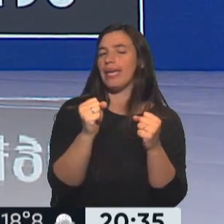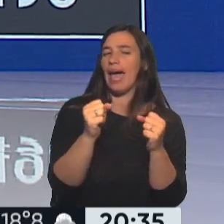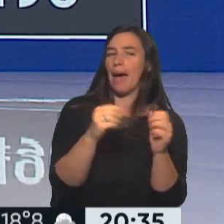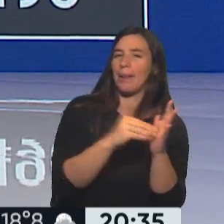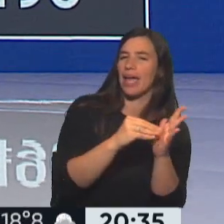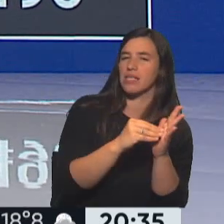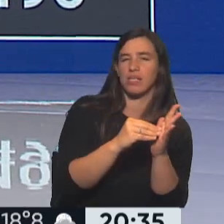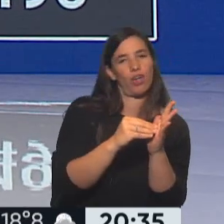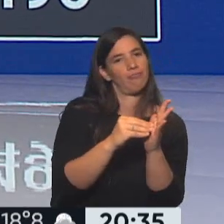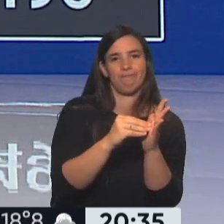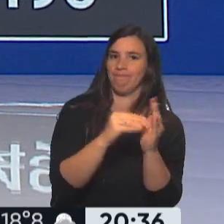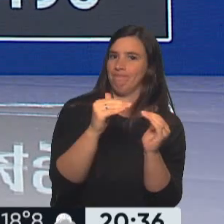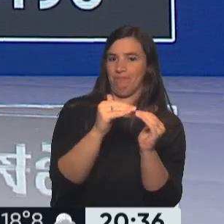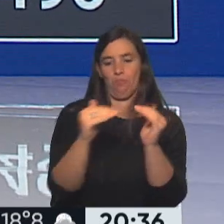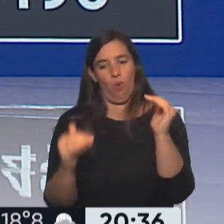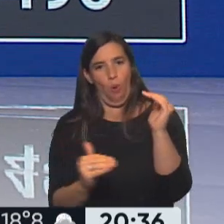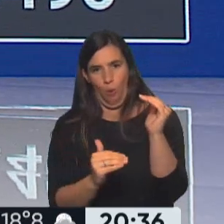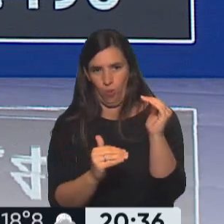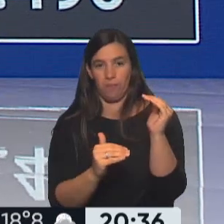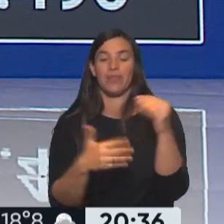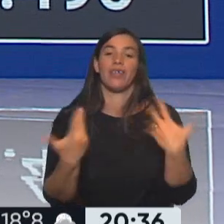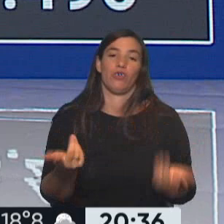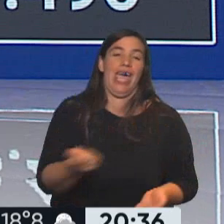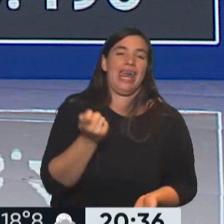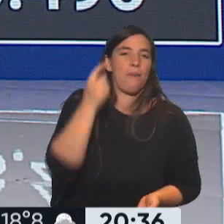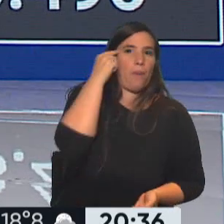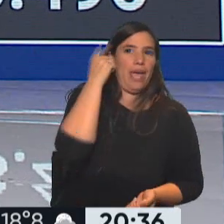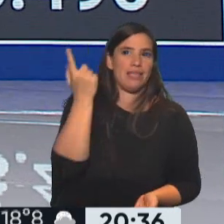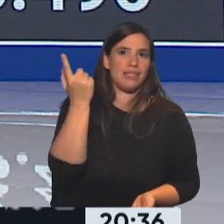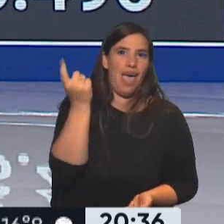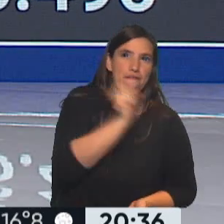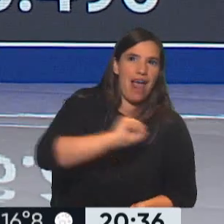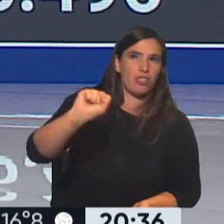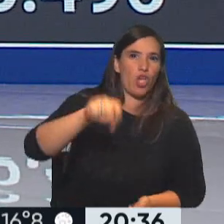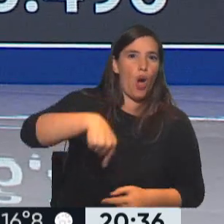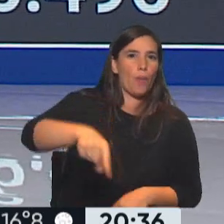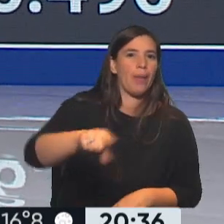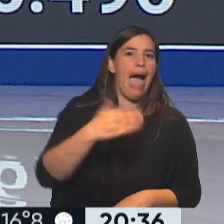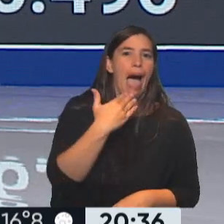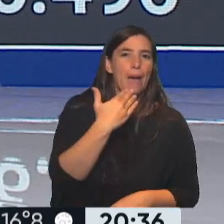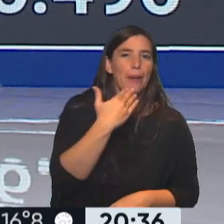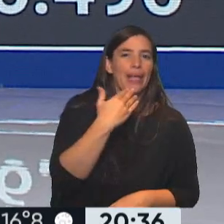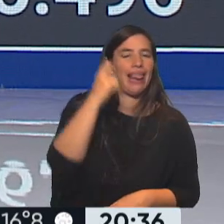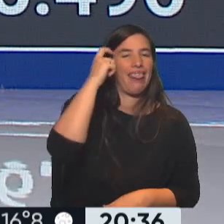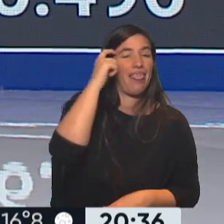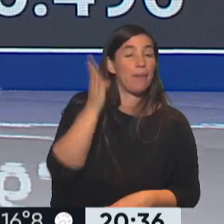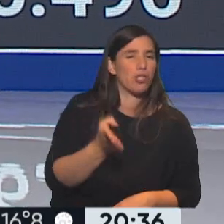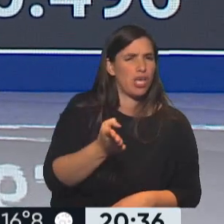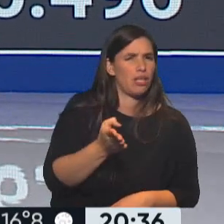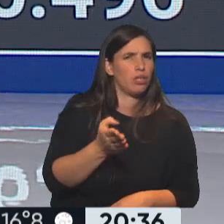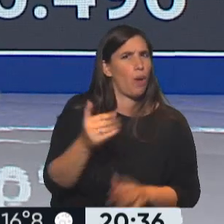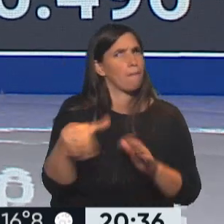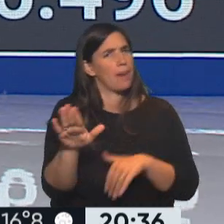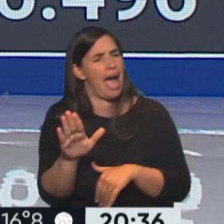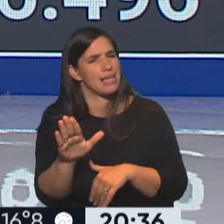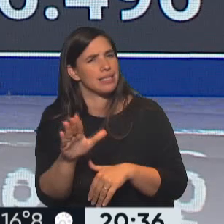bajo. Supuesto. Ahí juega, bueno, el gremio que cree que en abril la inflación va a estar dentro del 10%, como proyecta el gobierno, va a ser más.